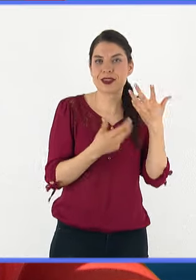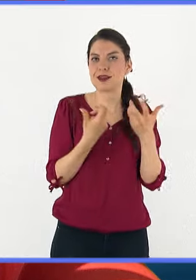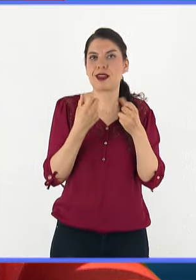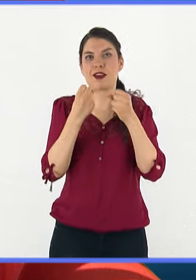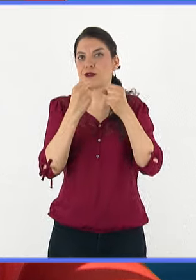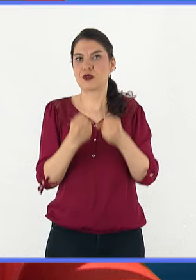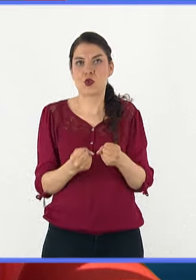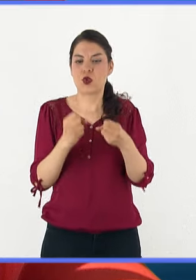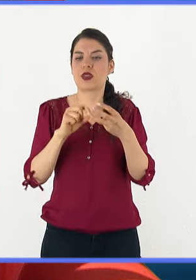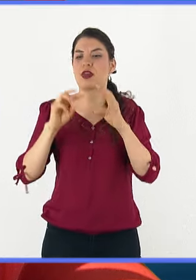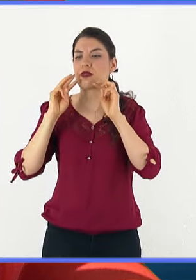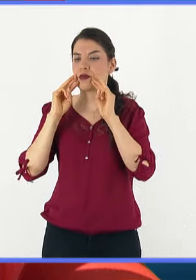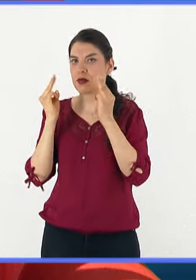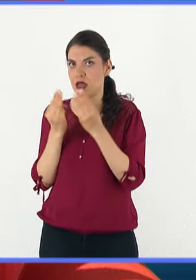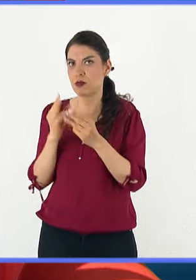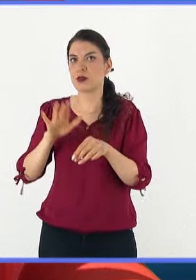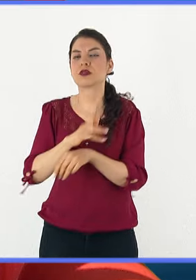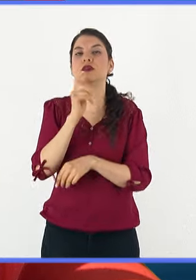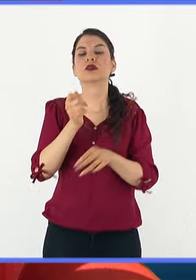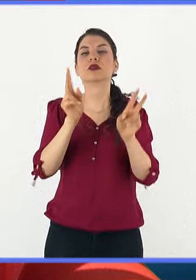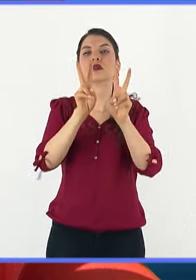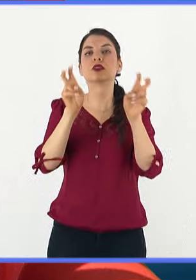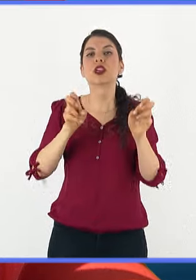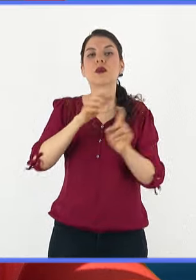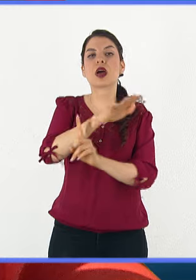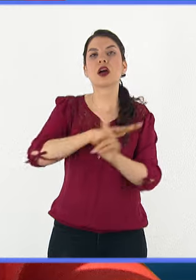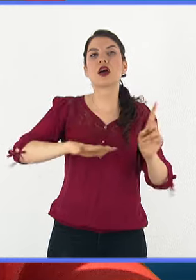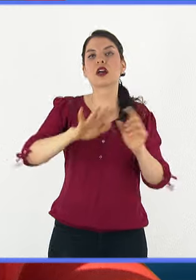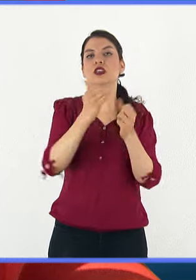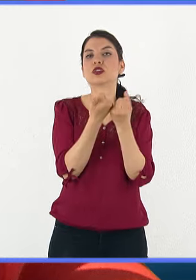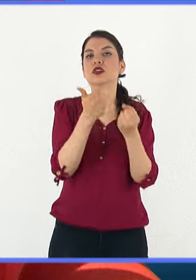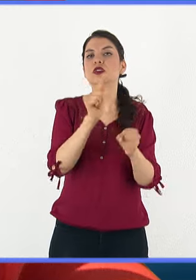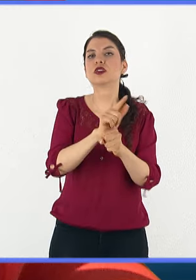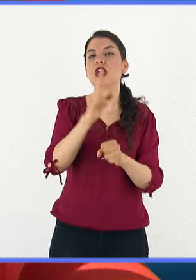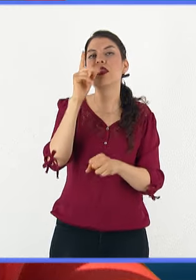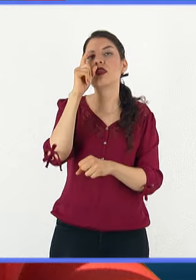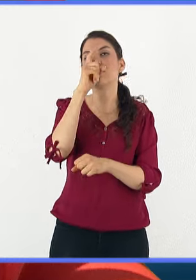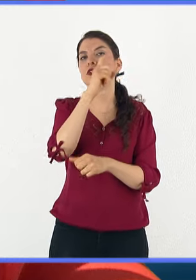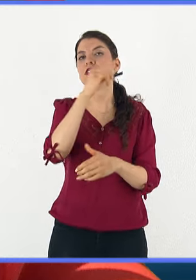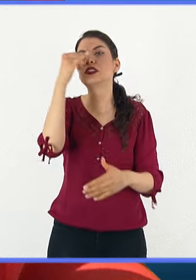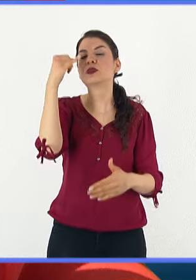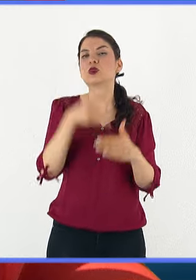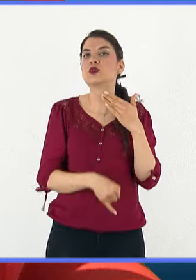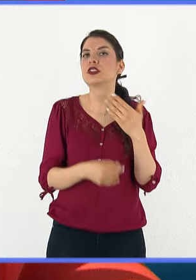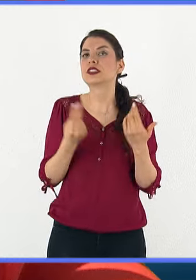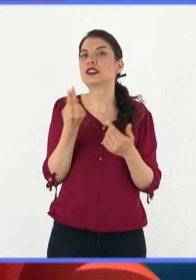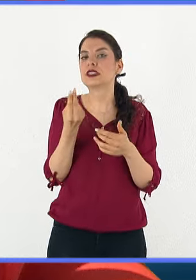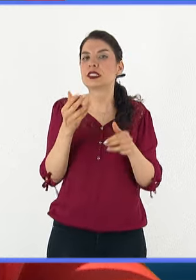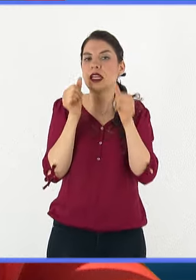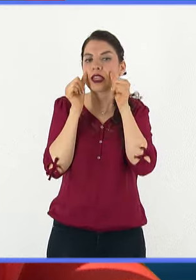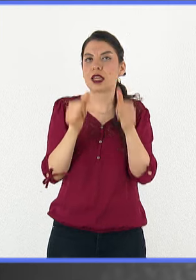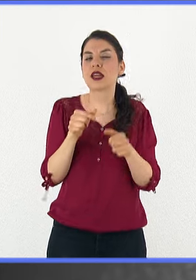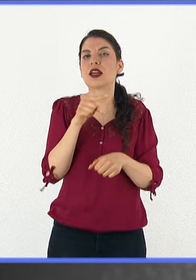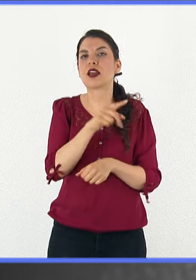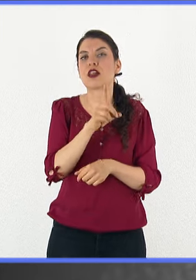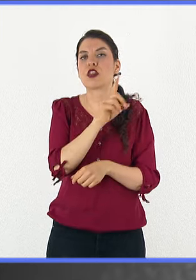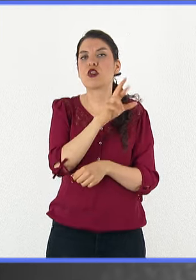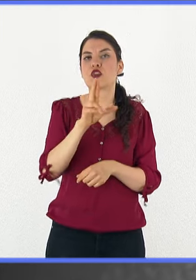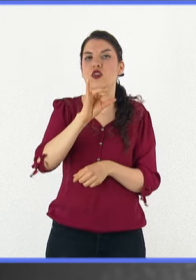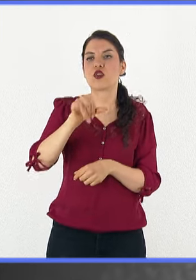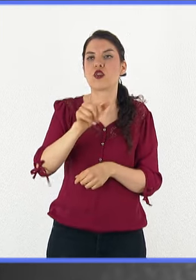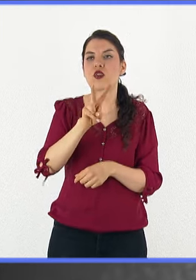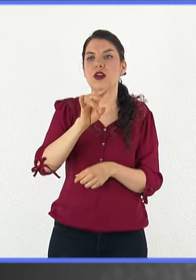perspectivas porque termina siendo un tema social un tema un tema complejo Que requiere de muchísimas atenciones Dr Javier oliva posada